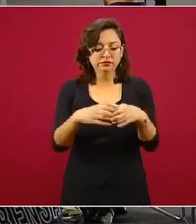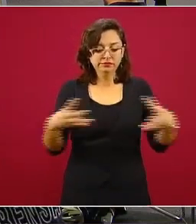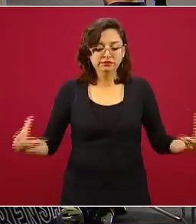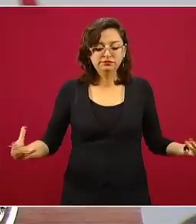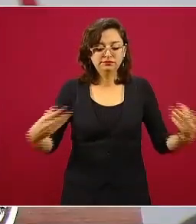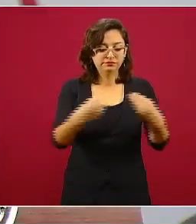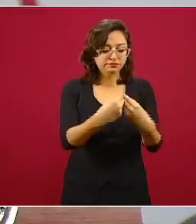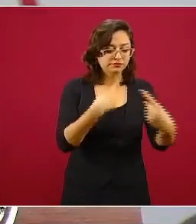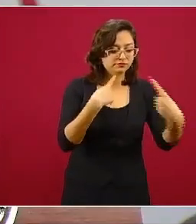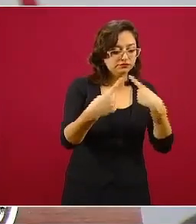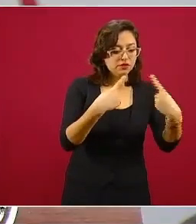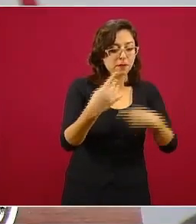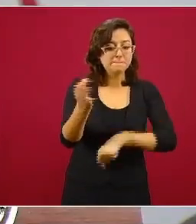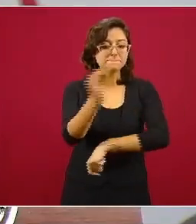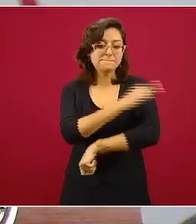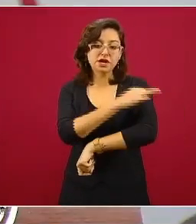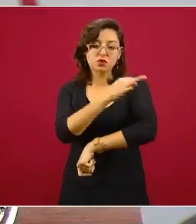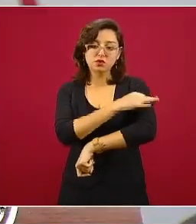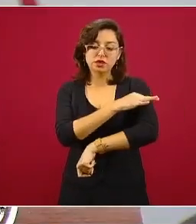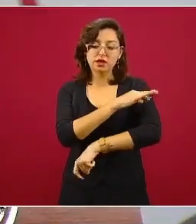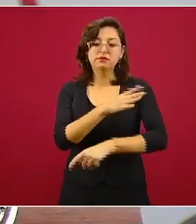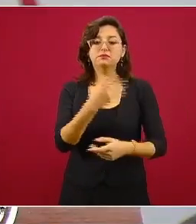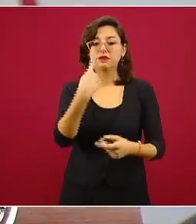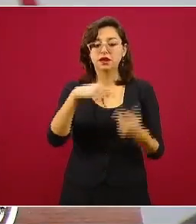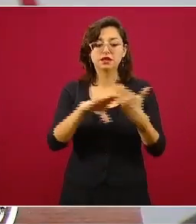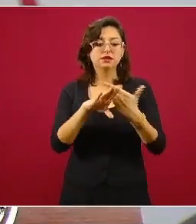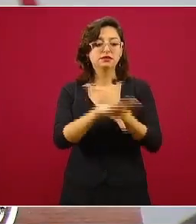coronavirus y otros males.